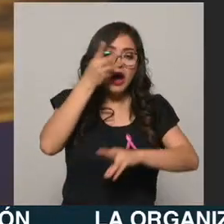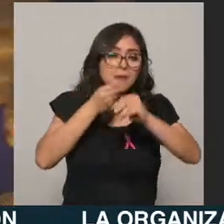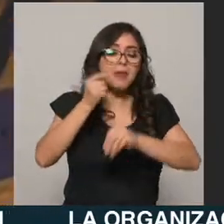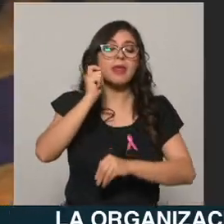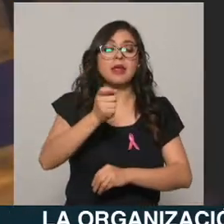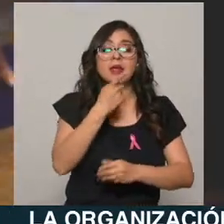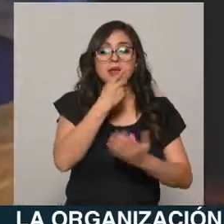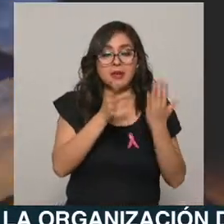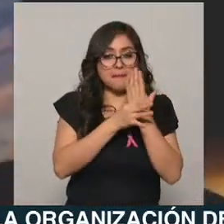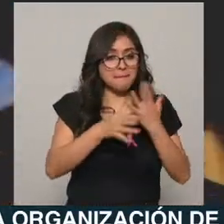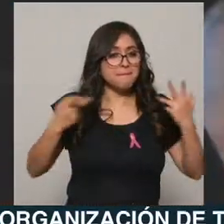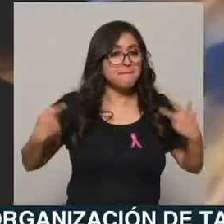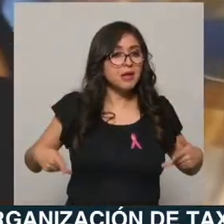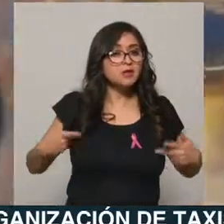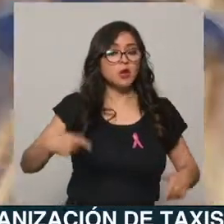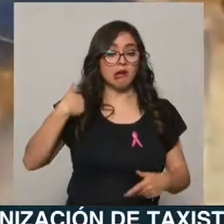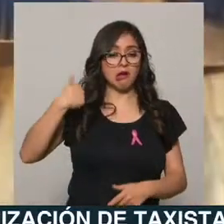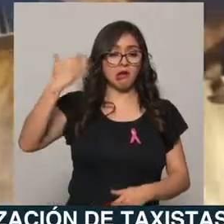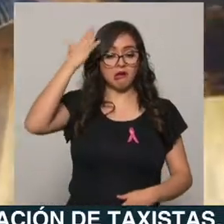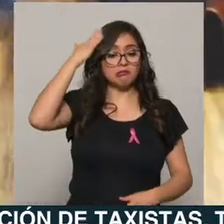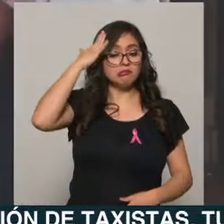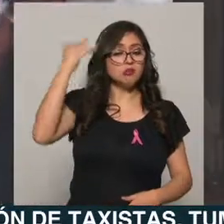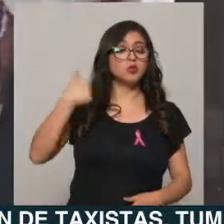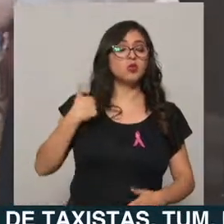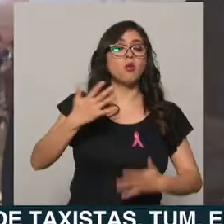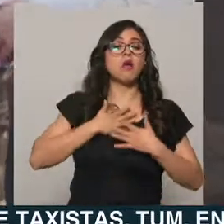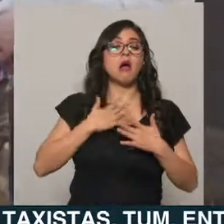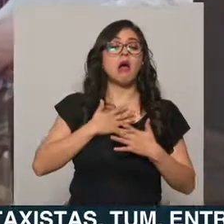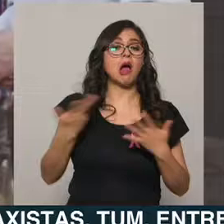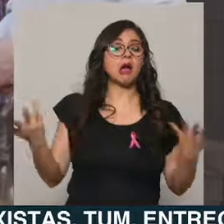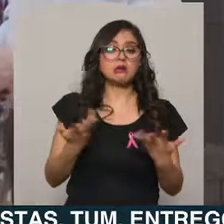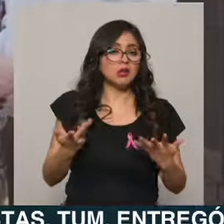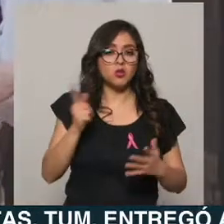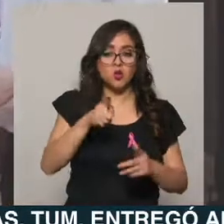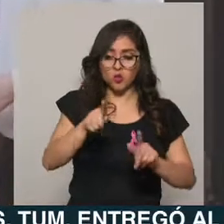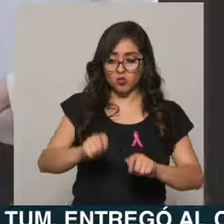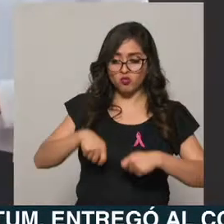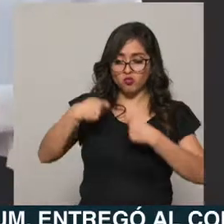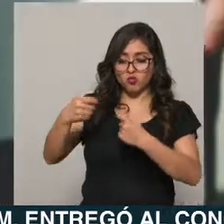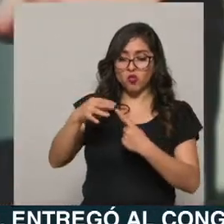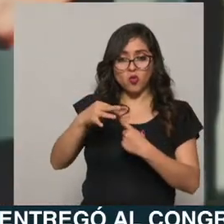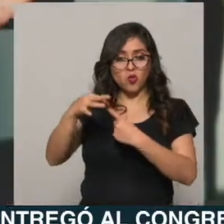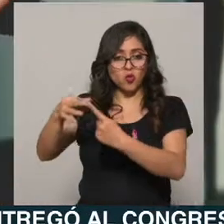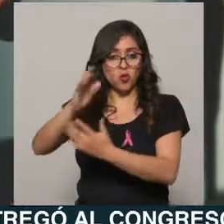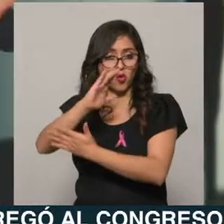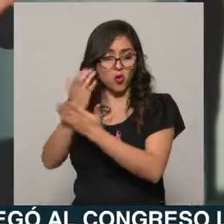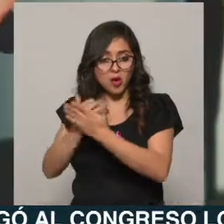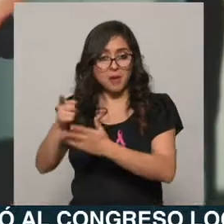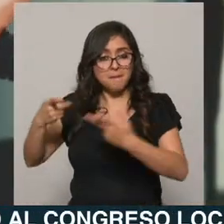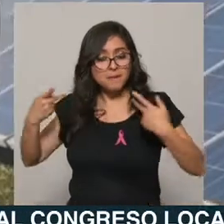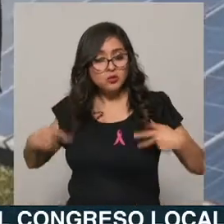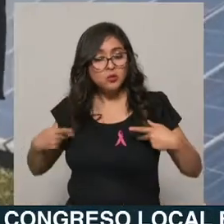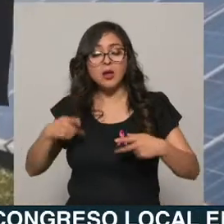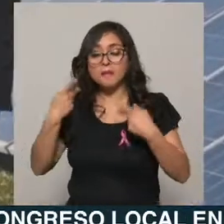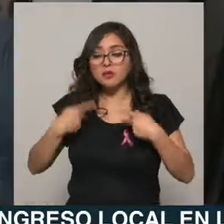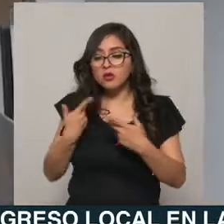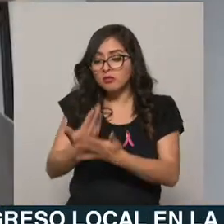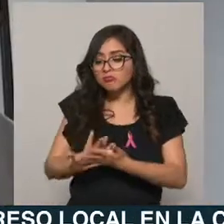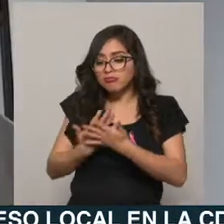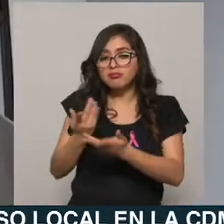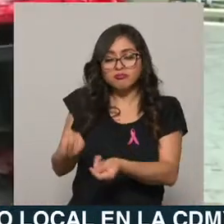puede depender de todo el equipo que tiene. Tú contratas a una persona, le encargas una cosa y a veces esa persona no te da el resultado que tú